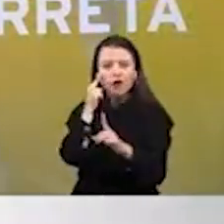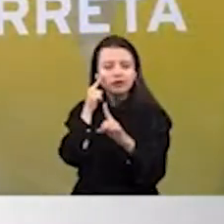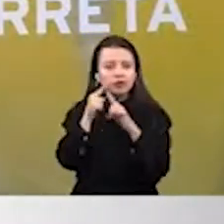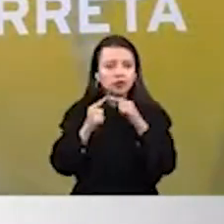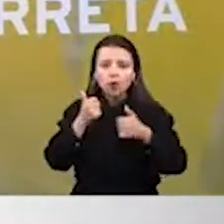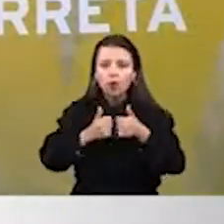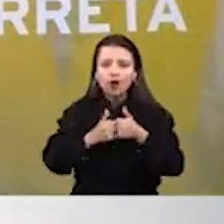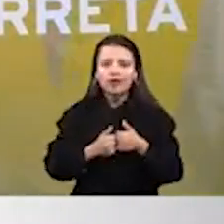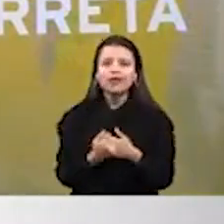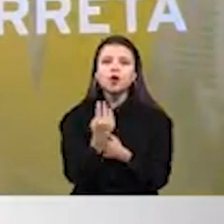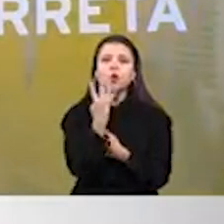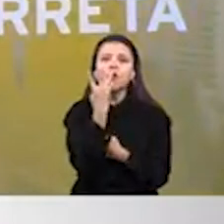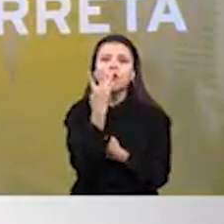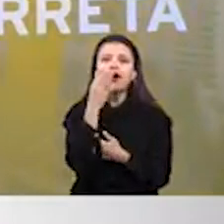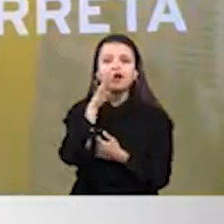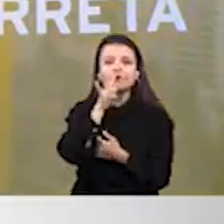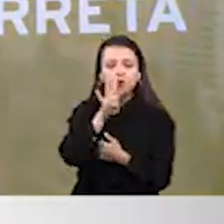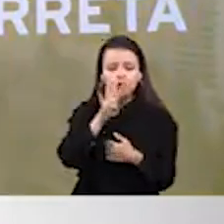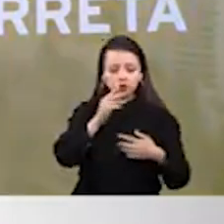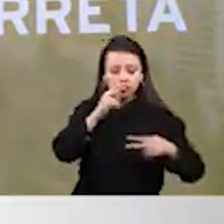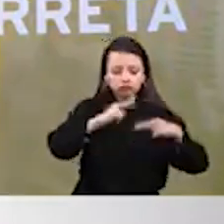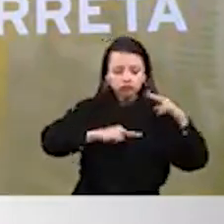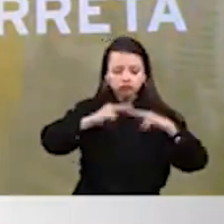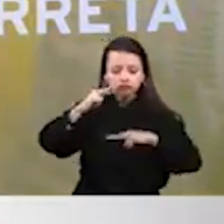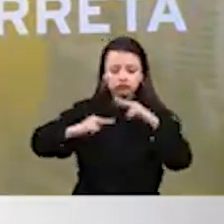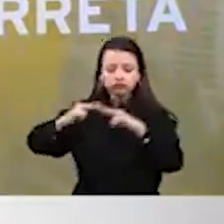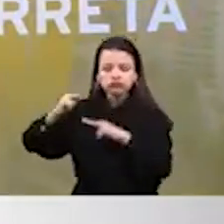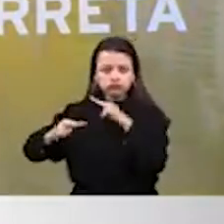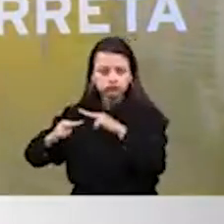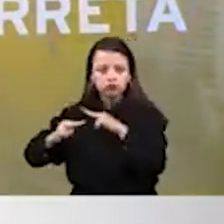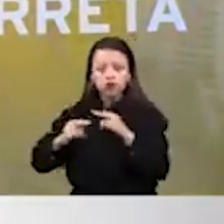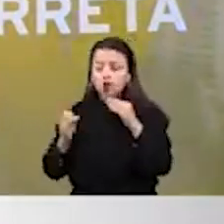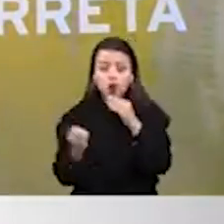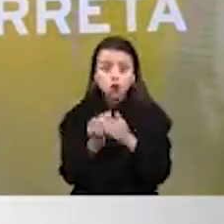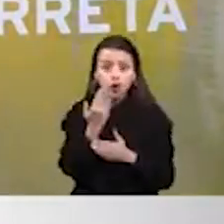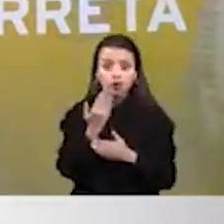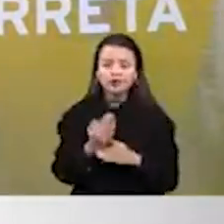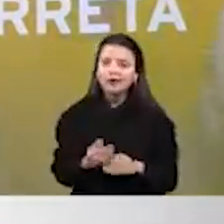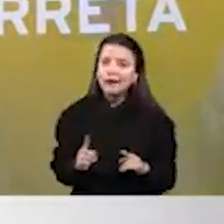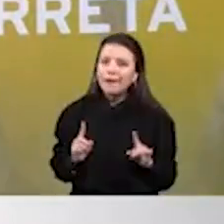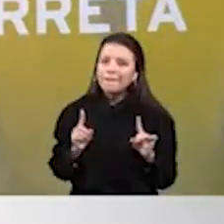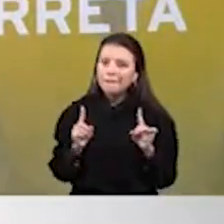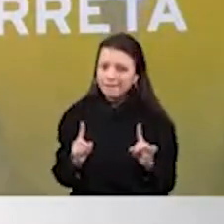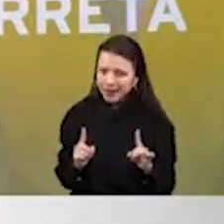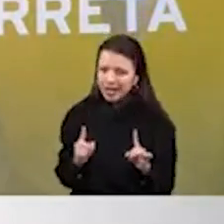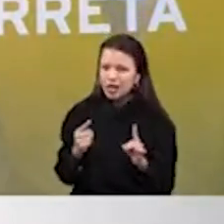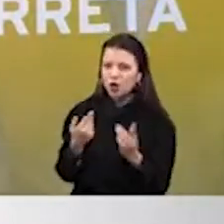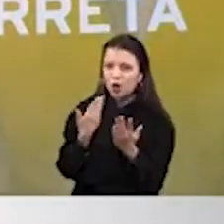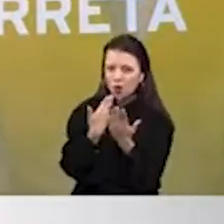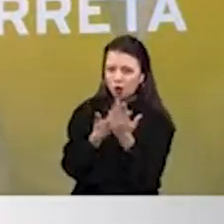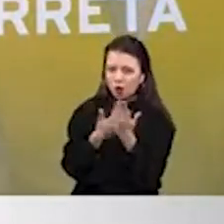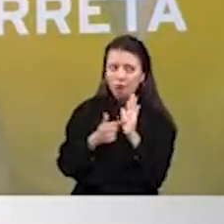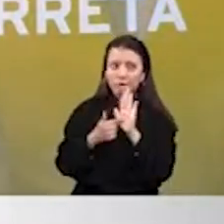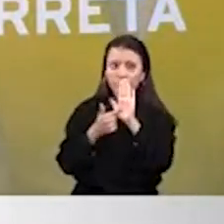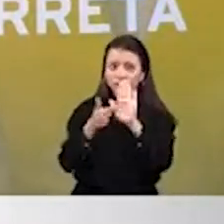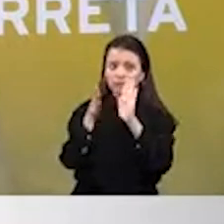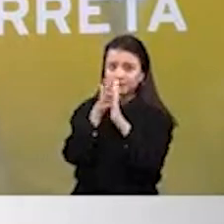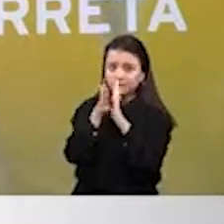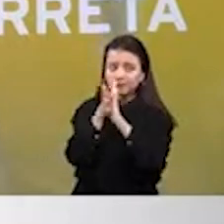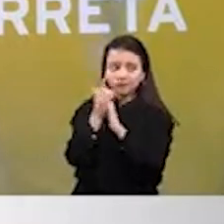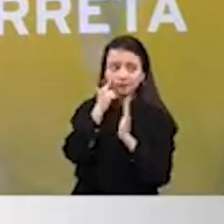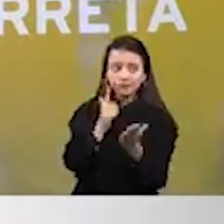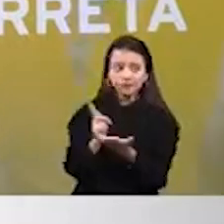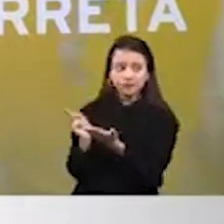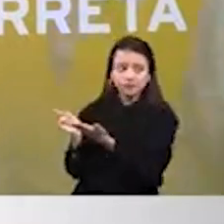era construir 44 hospitales nuevos. Pero Juan Diego, en este documento que tenemos en W Sin Carreta, que